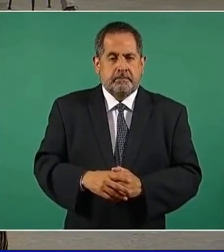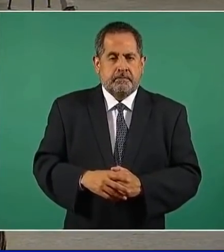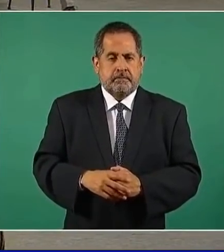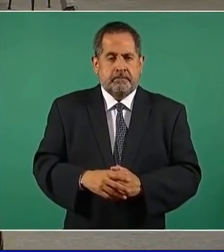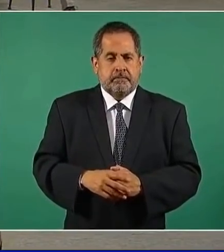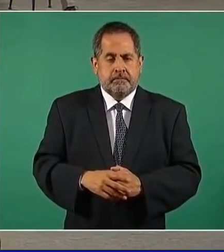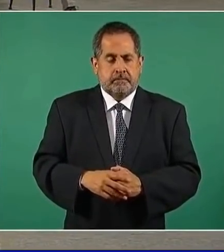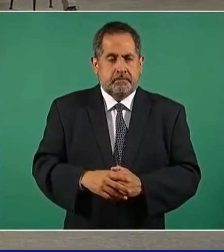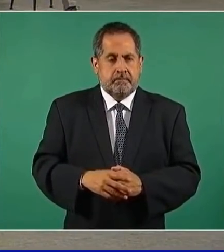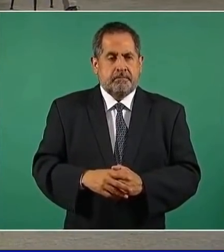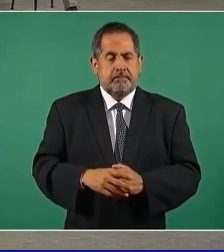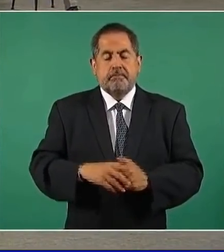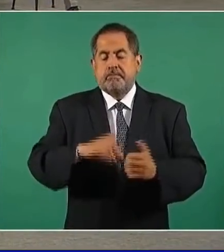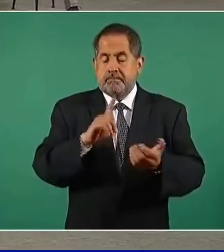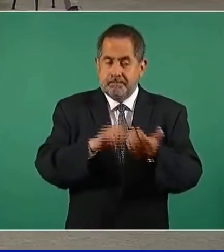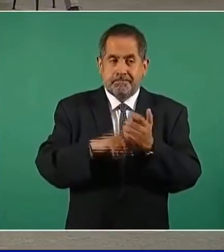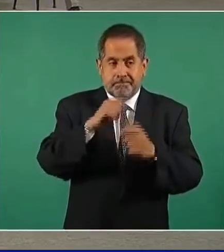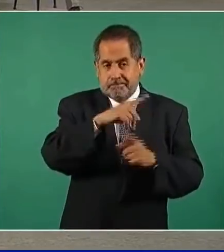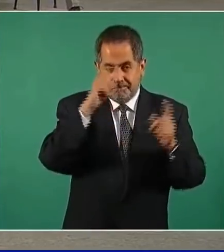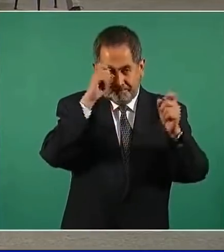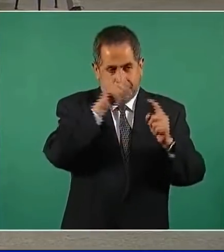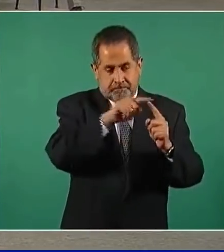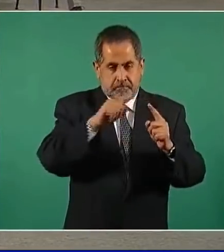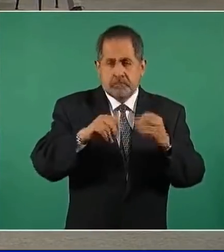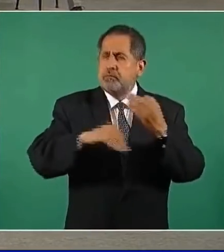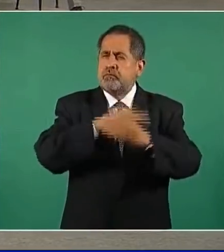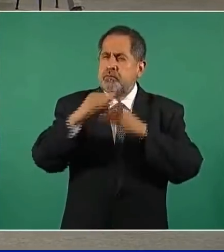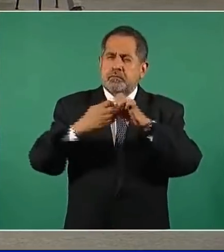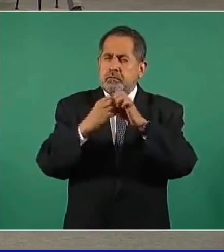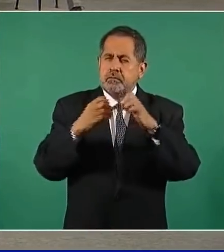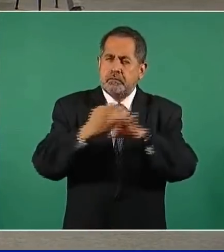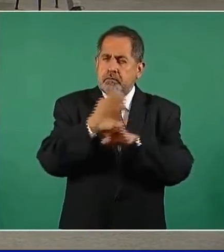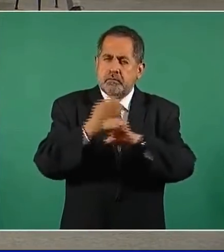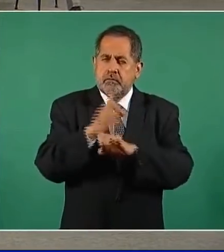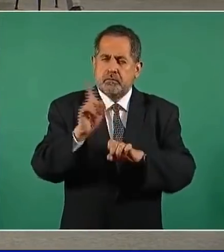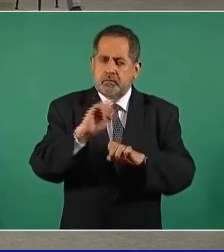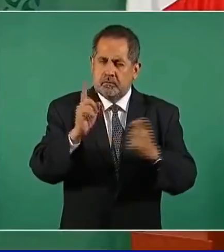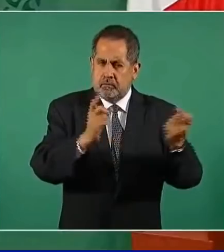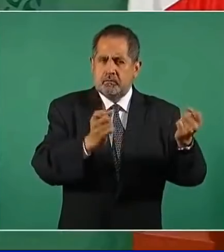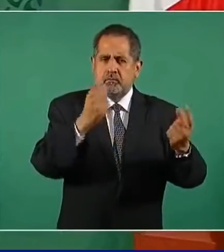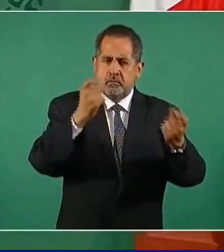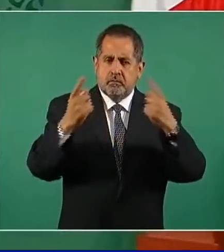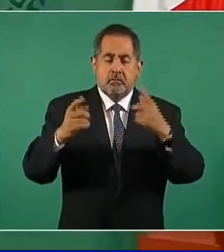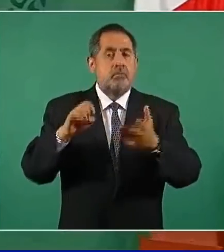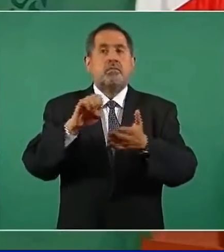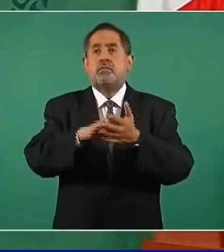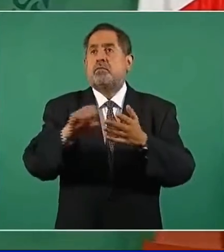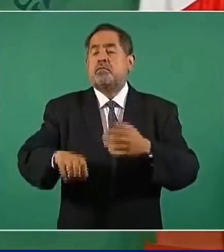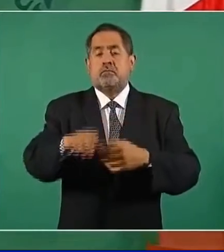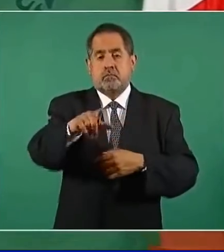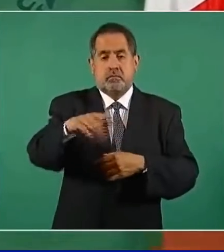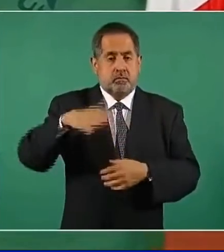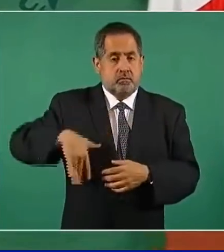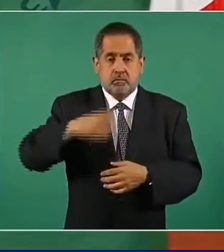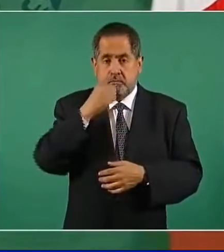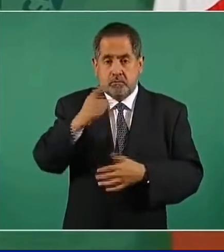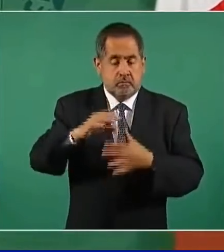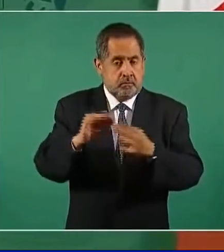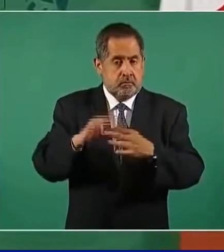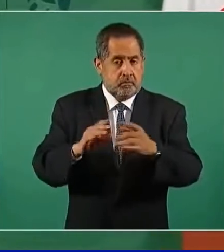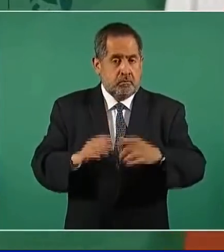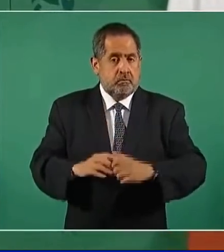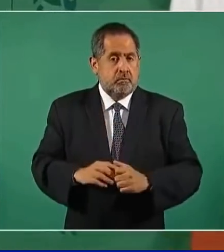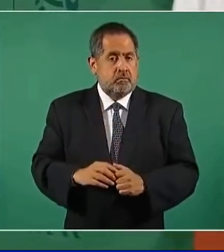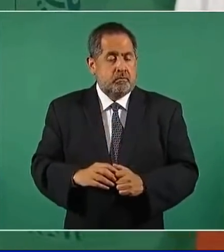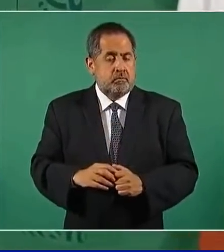hay una situación complicada, no en todos los estados, también. Por ejemplo, decía yo que